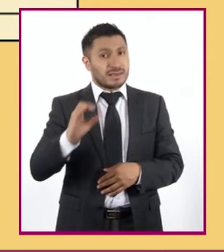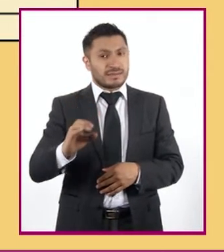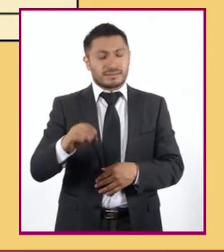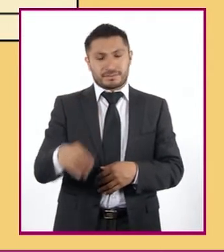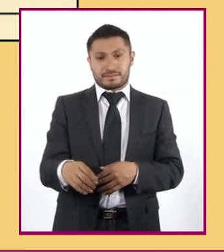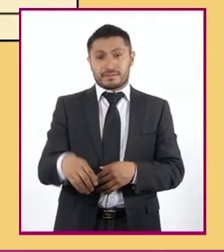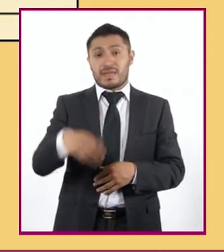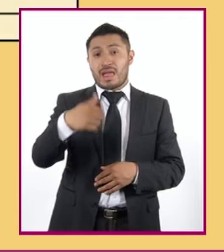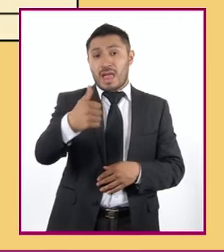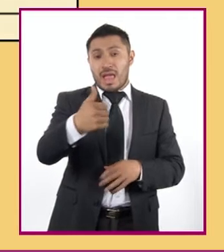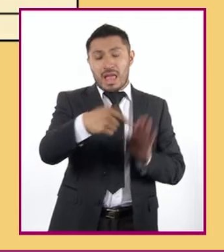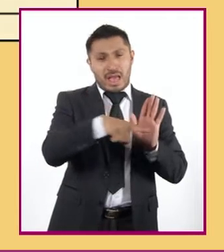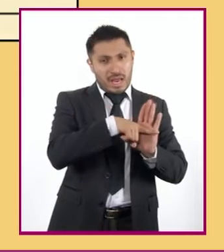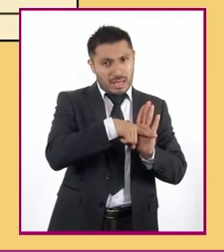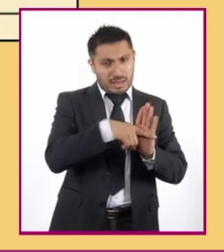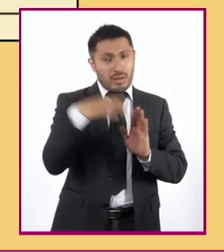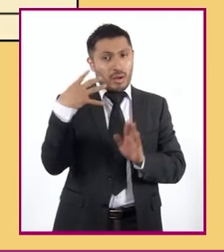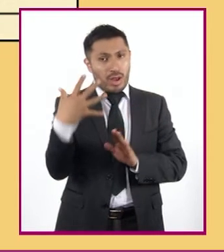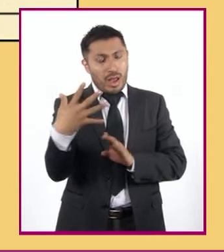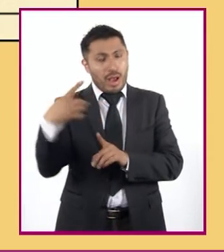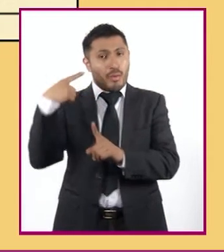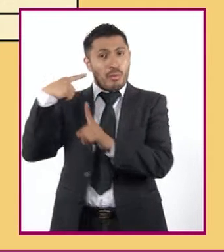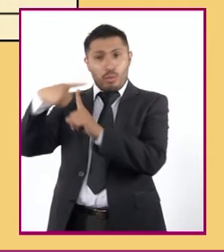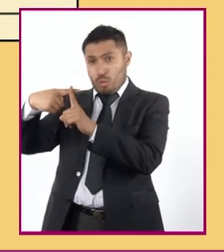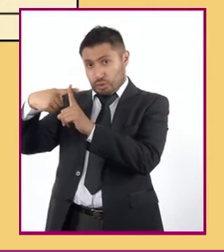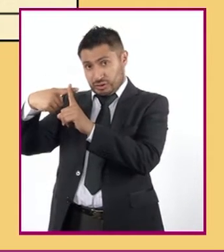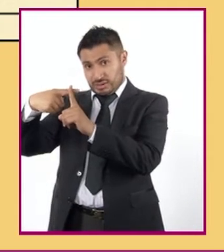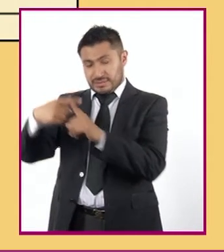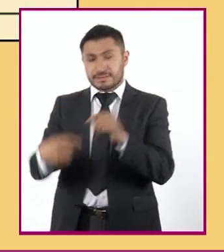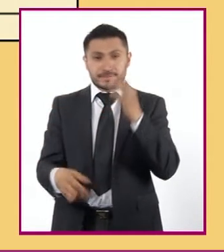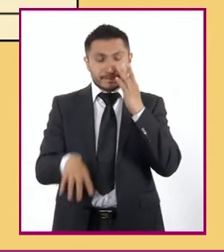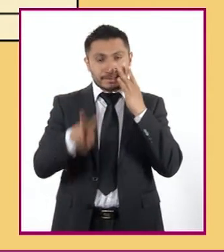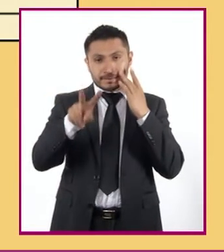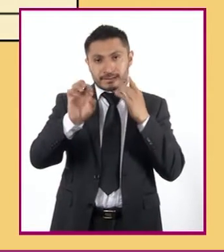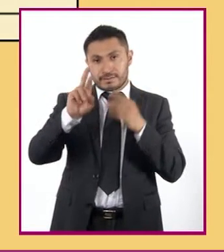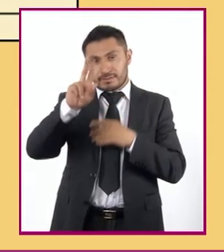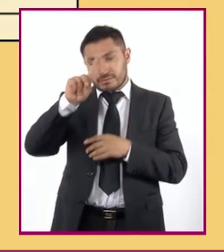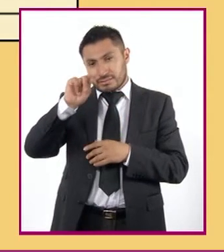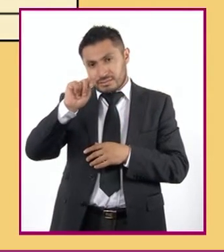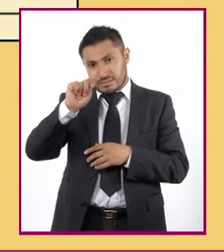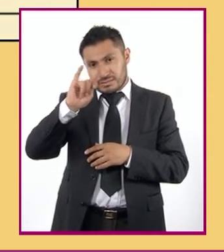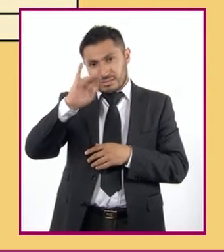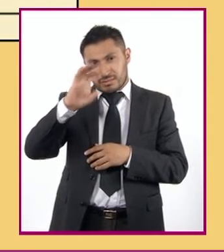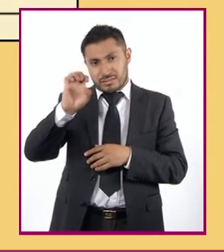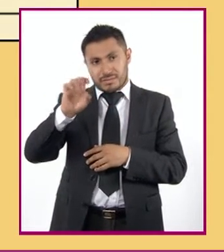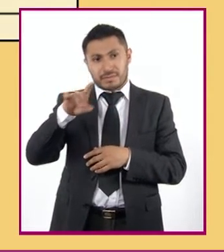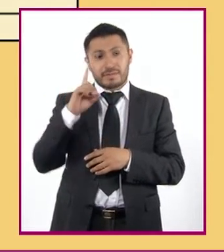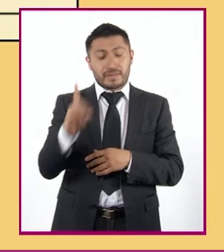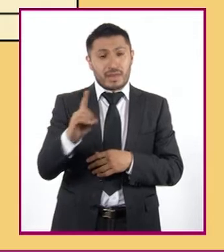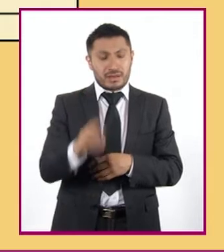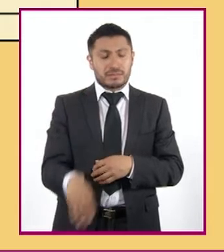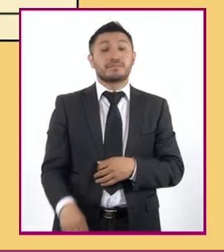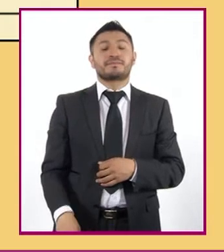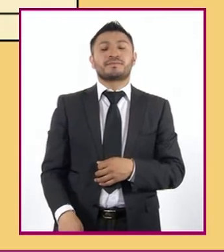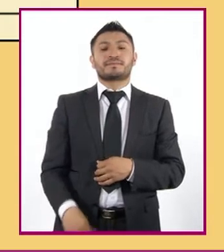6 negativo y 5 positivo. Para el vértice D, las coordenadas son 7 negativo